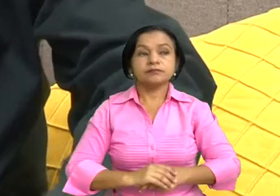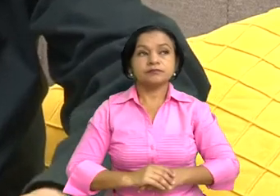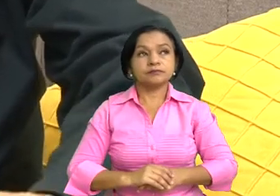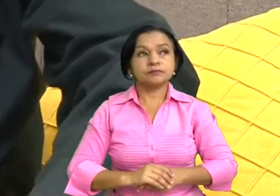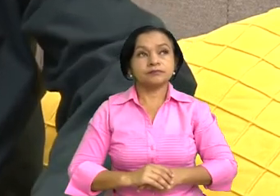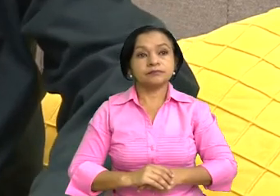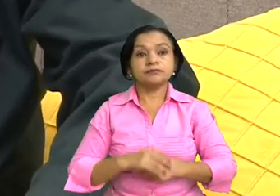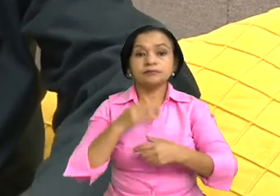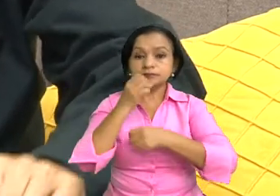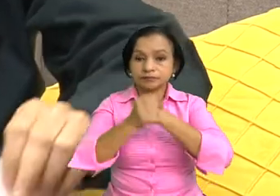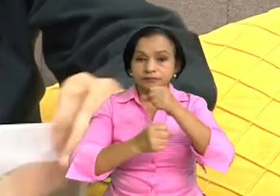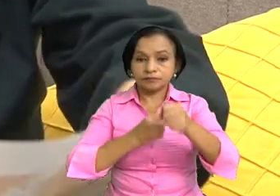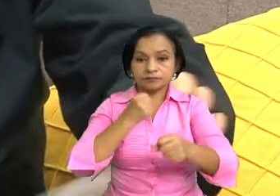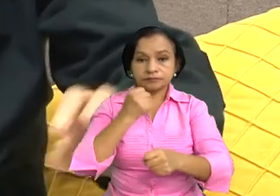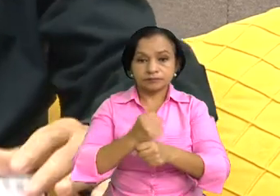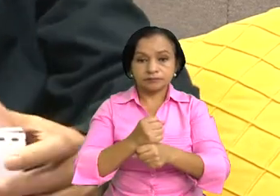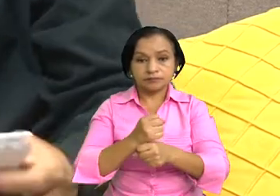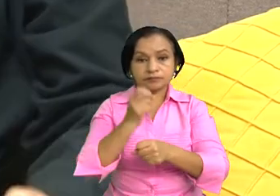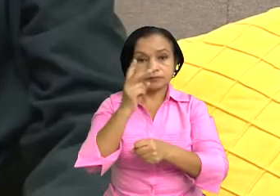Al año